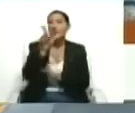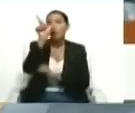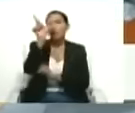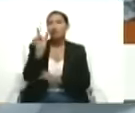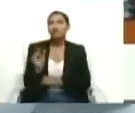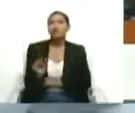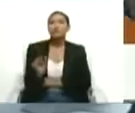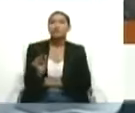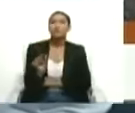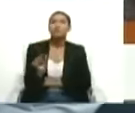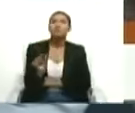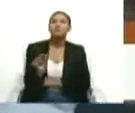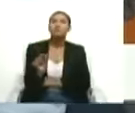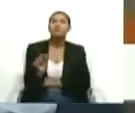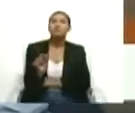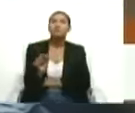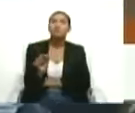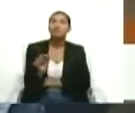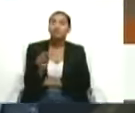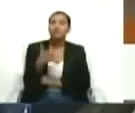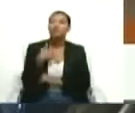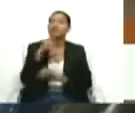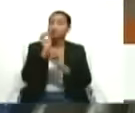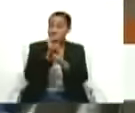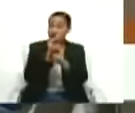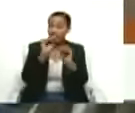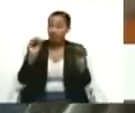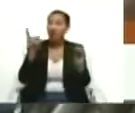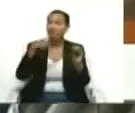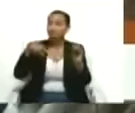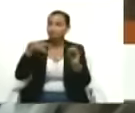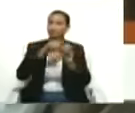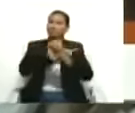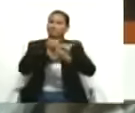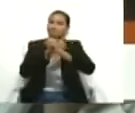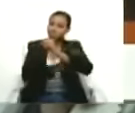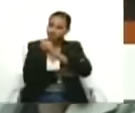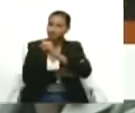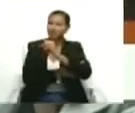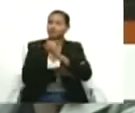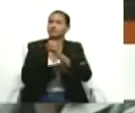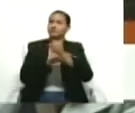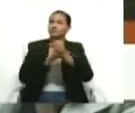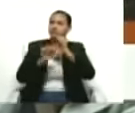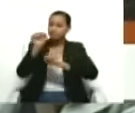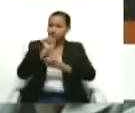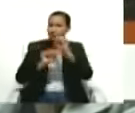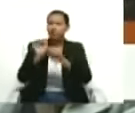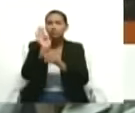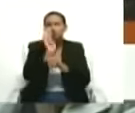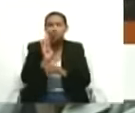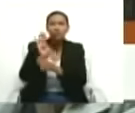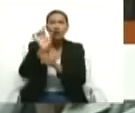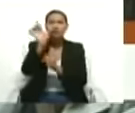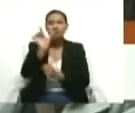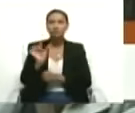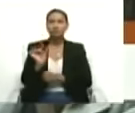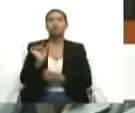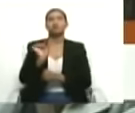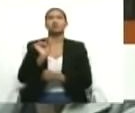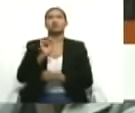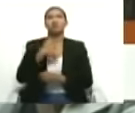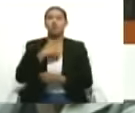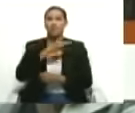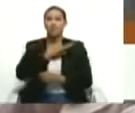llamada a consolidar la defensa de la Guayana Esequiba, con dignidad, con